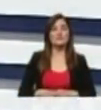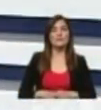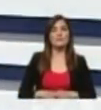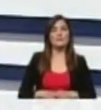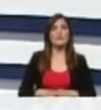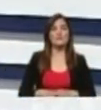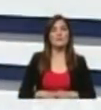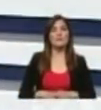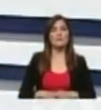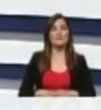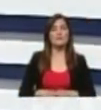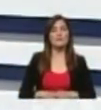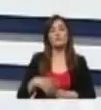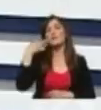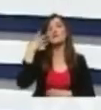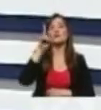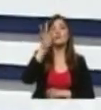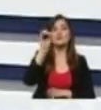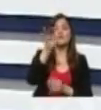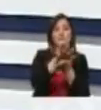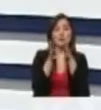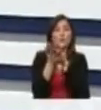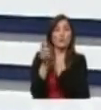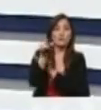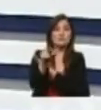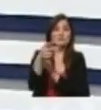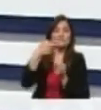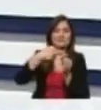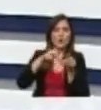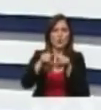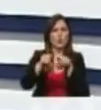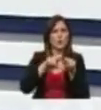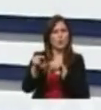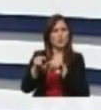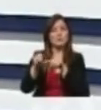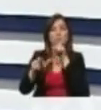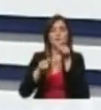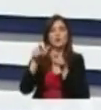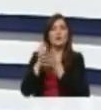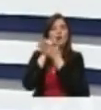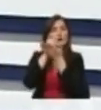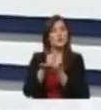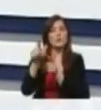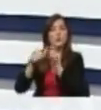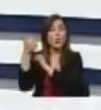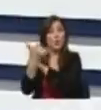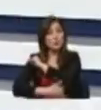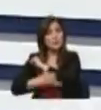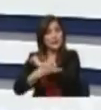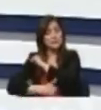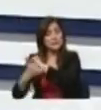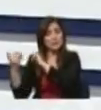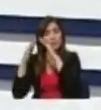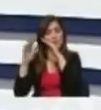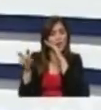Y amigos, hasta el 20 de noviembre ustedes pueden participar en el concurso Mi Buen Vecino, que busca concienciar sobre las oportunidades